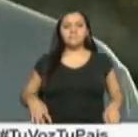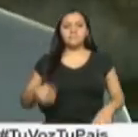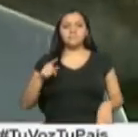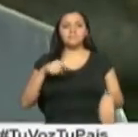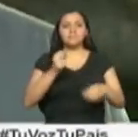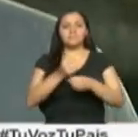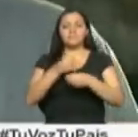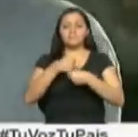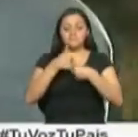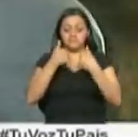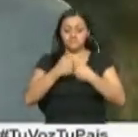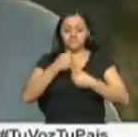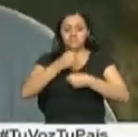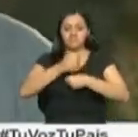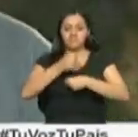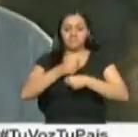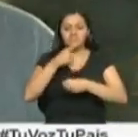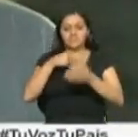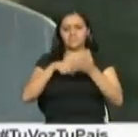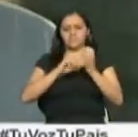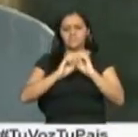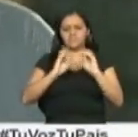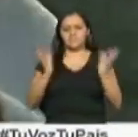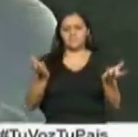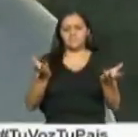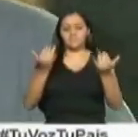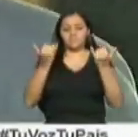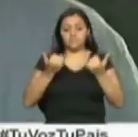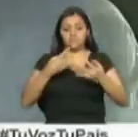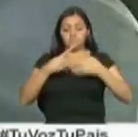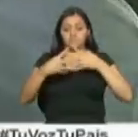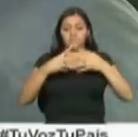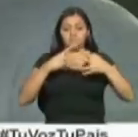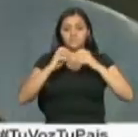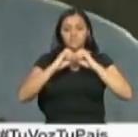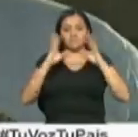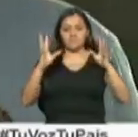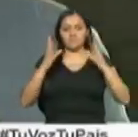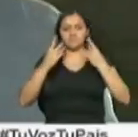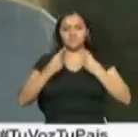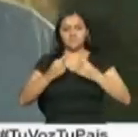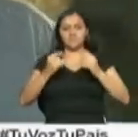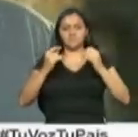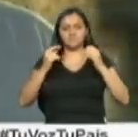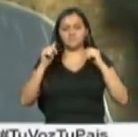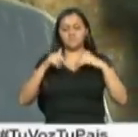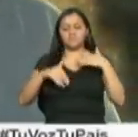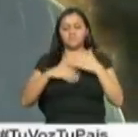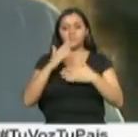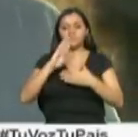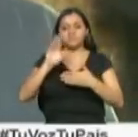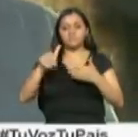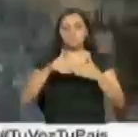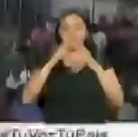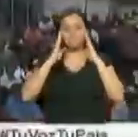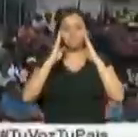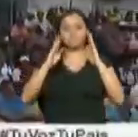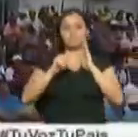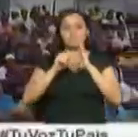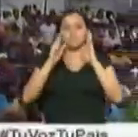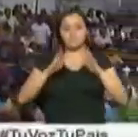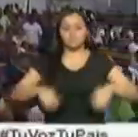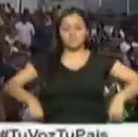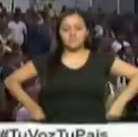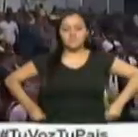que ser consecuentes, y este es un ejemplo. Transparencia, eficiencia en los nuevos centros de atención